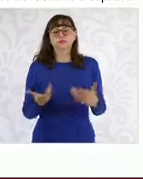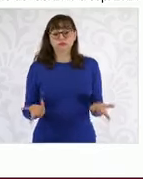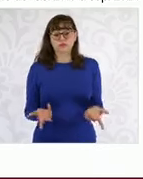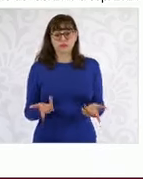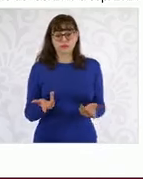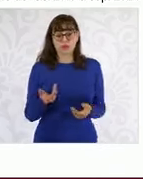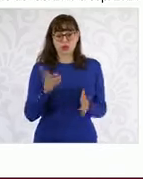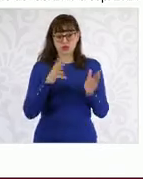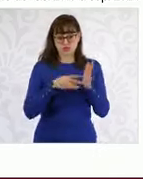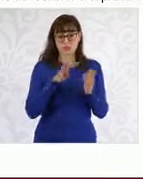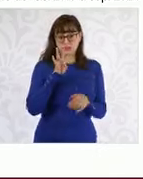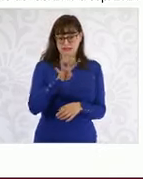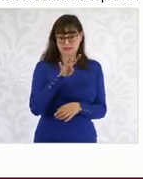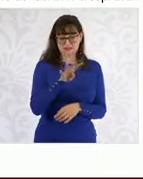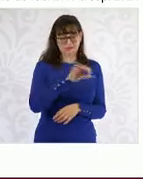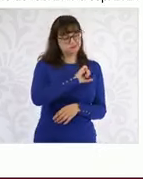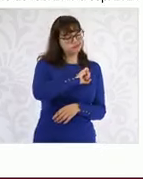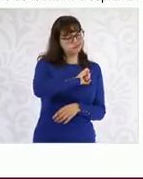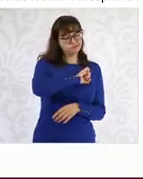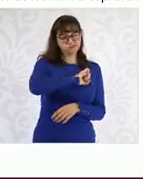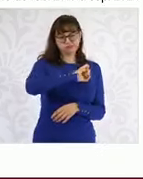tuvo al inicio de 2019 con